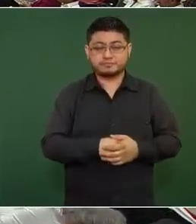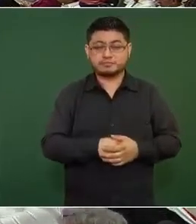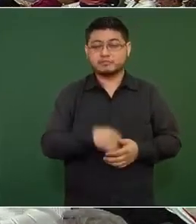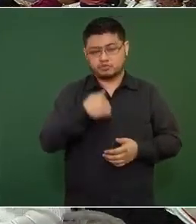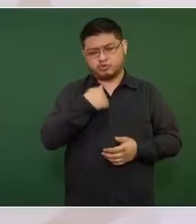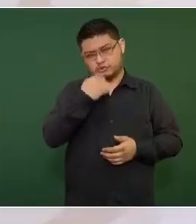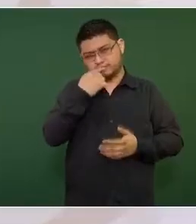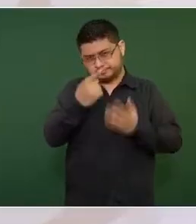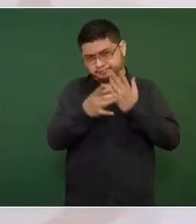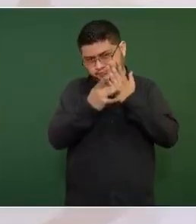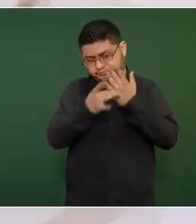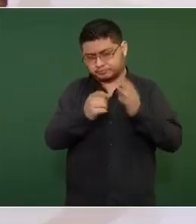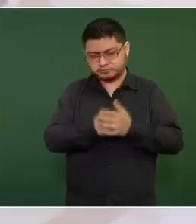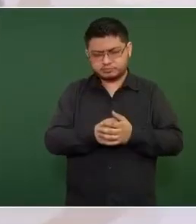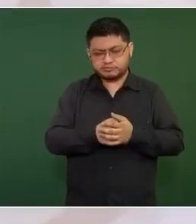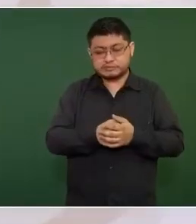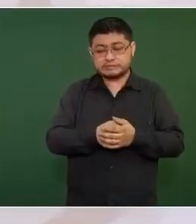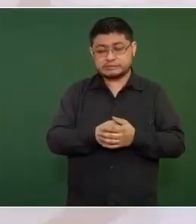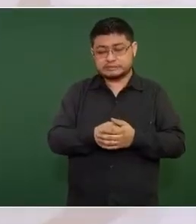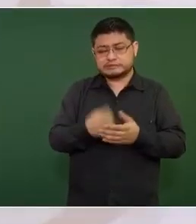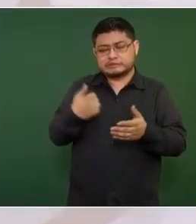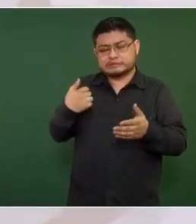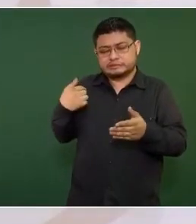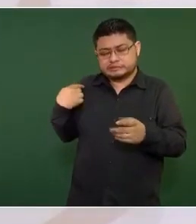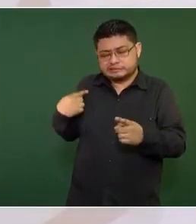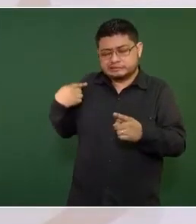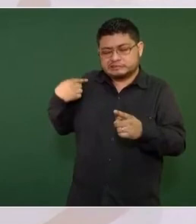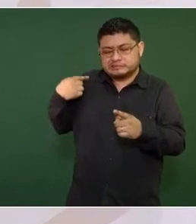demoramos por